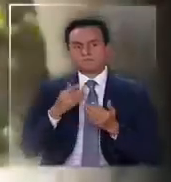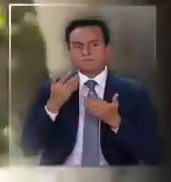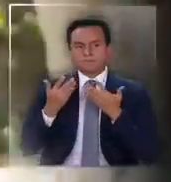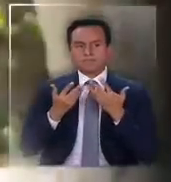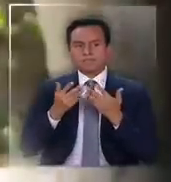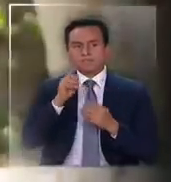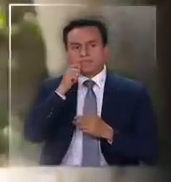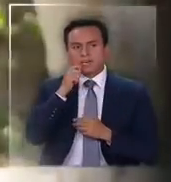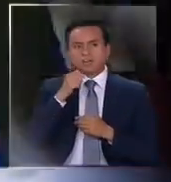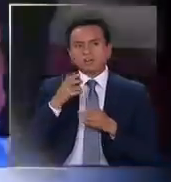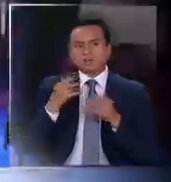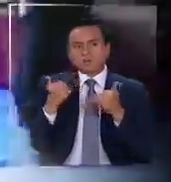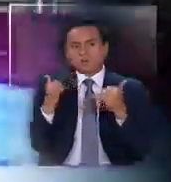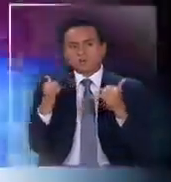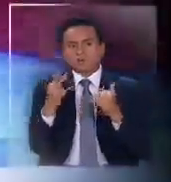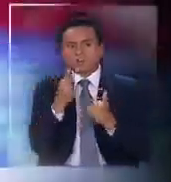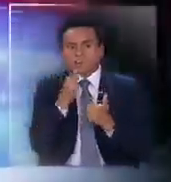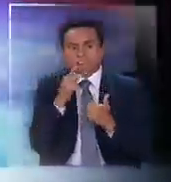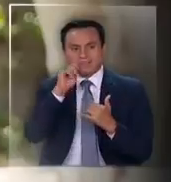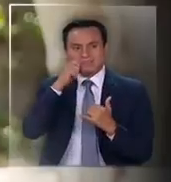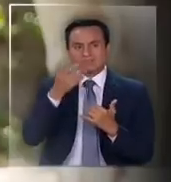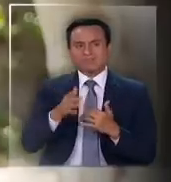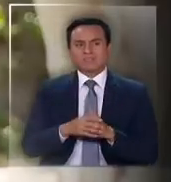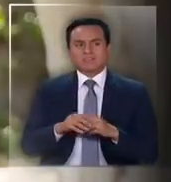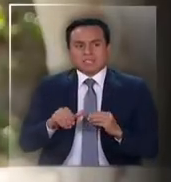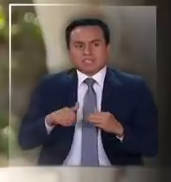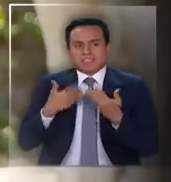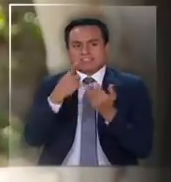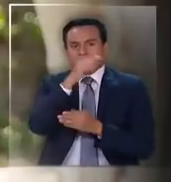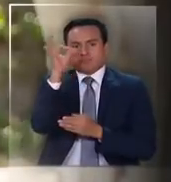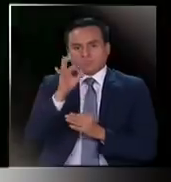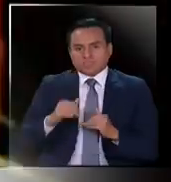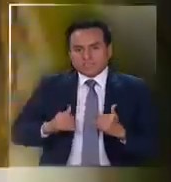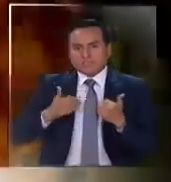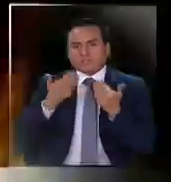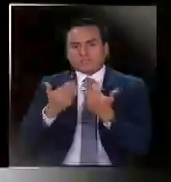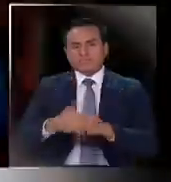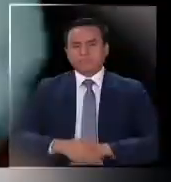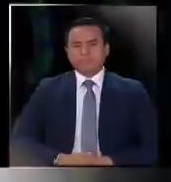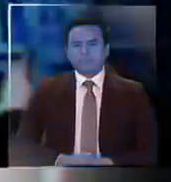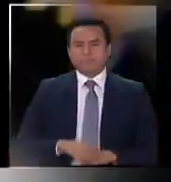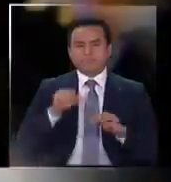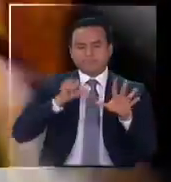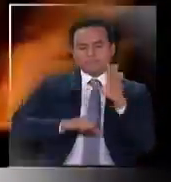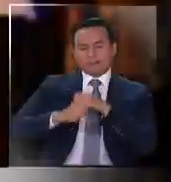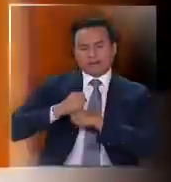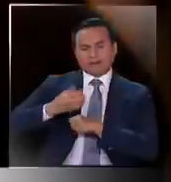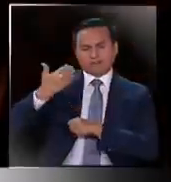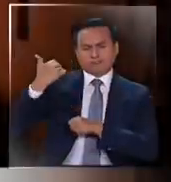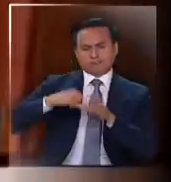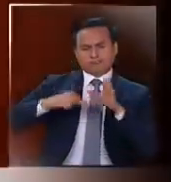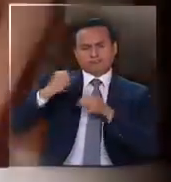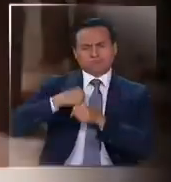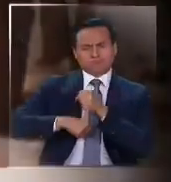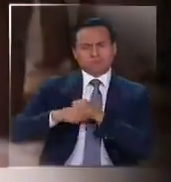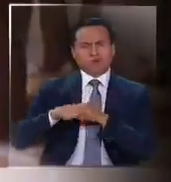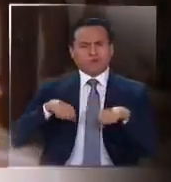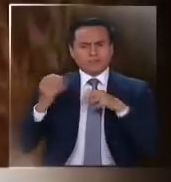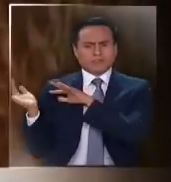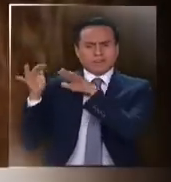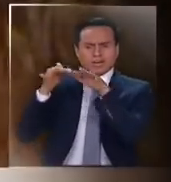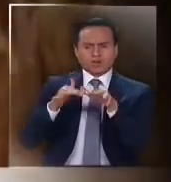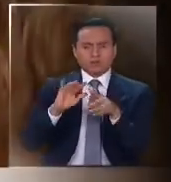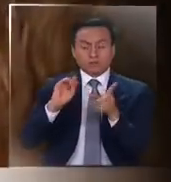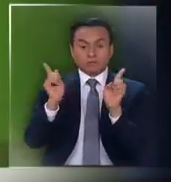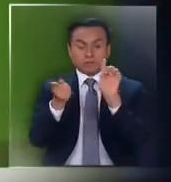De que te estaba jugando la vida, dándolo el 100%. Hace 16 años, estos jóvenes llegaron no solo